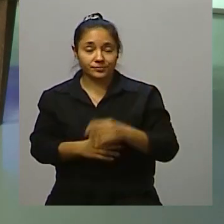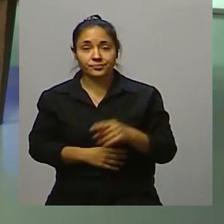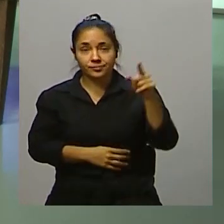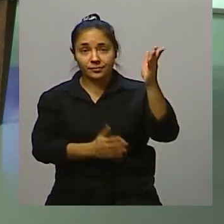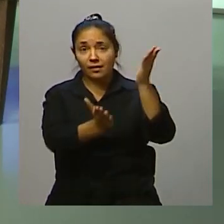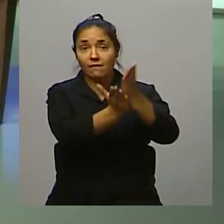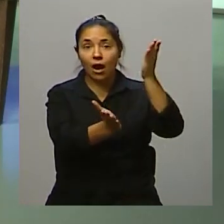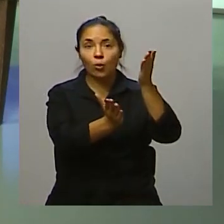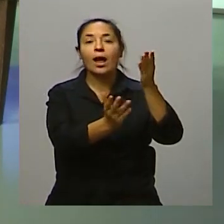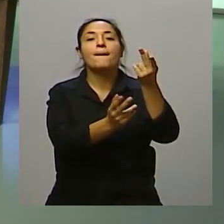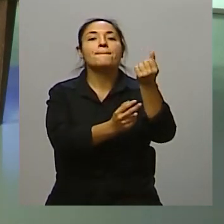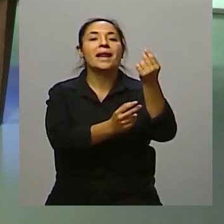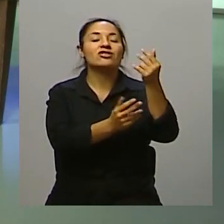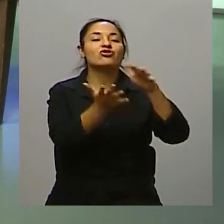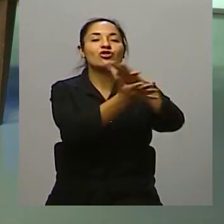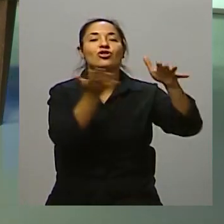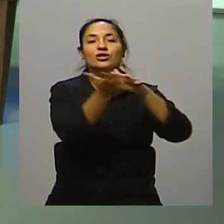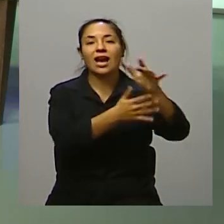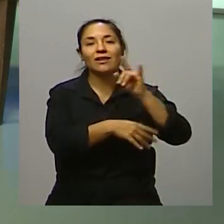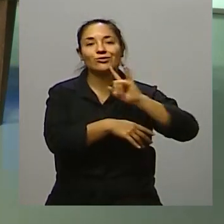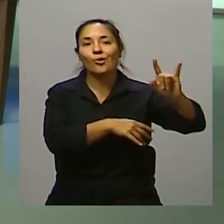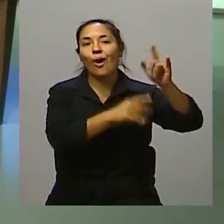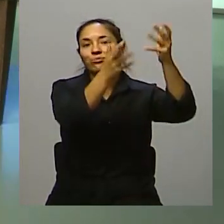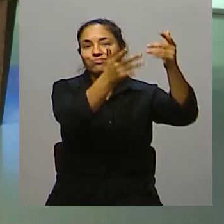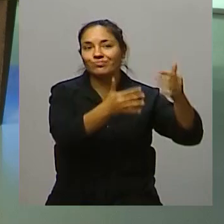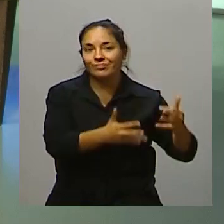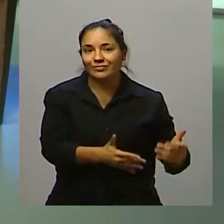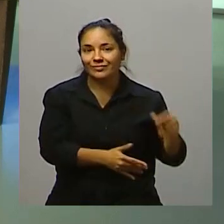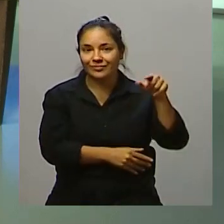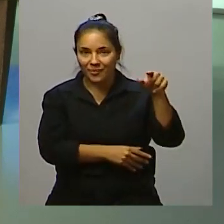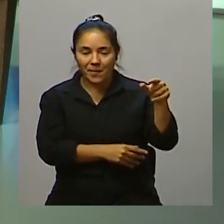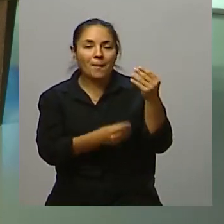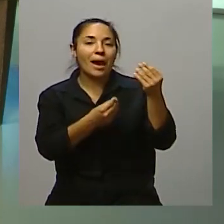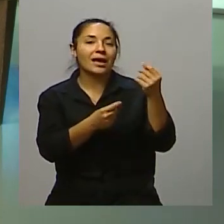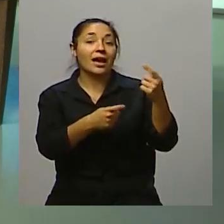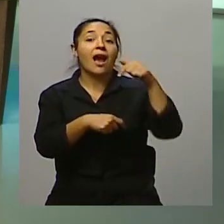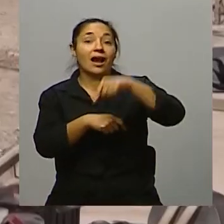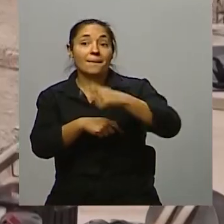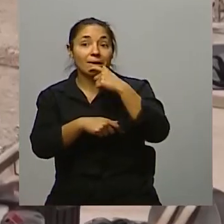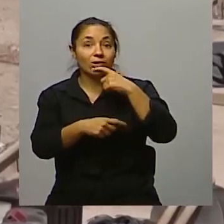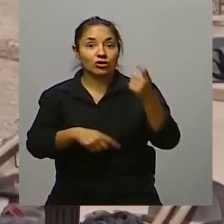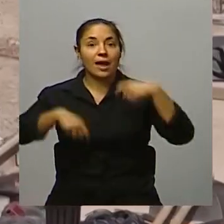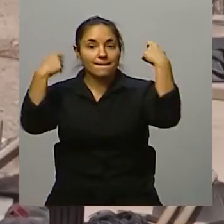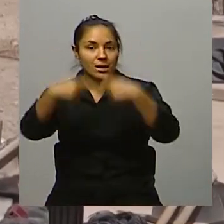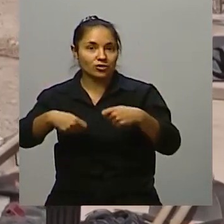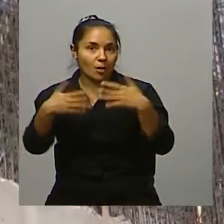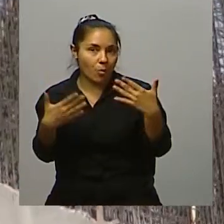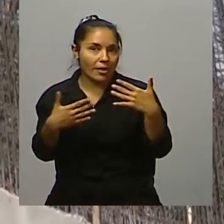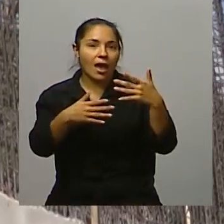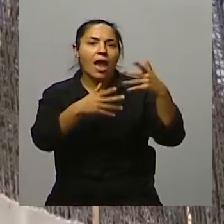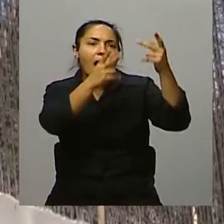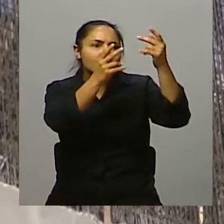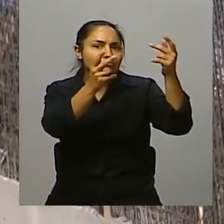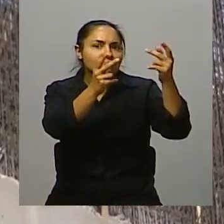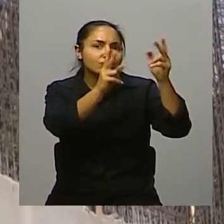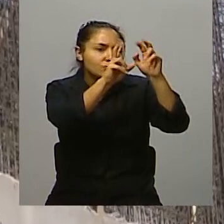nos calcule precios sociales, calcule los precios sociales para poder ejecutar inversión pública en la provincia de Mendoza, para poder hacer evaluación